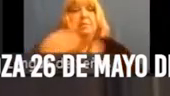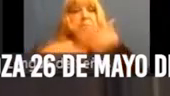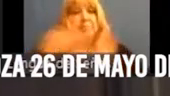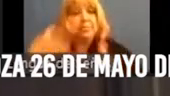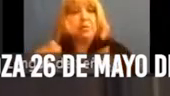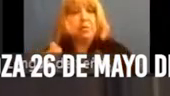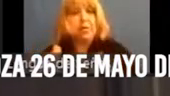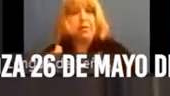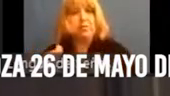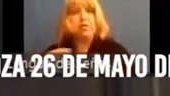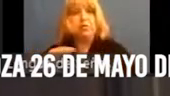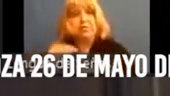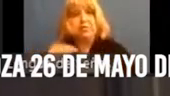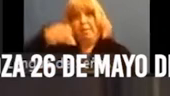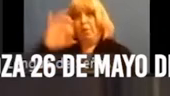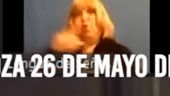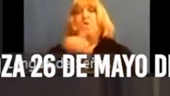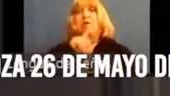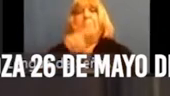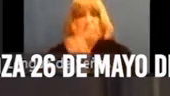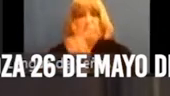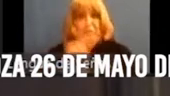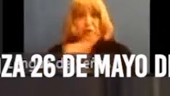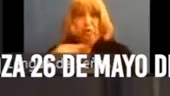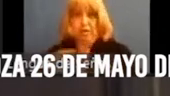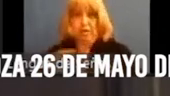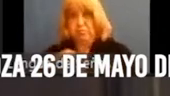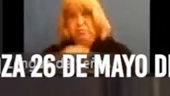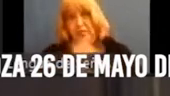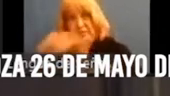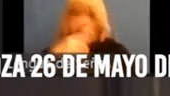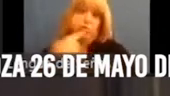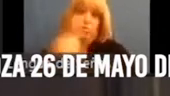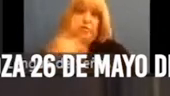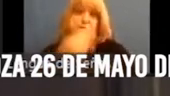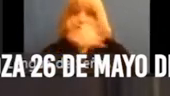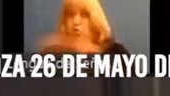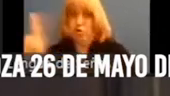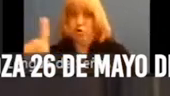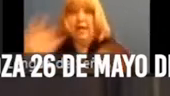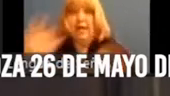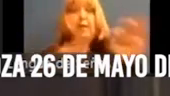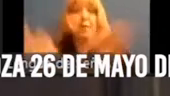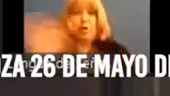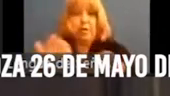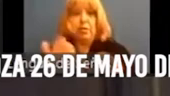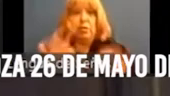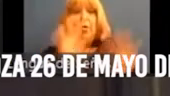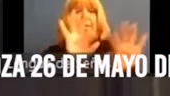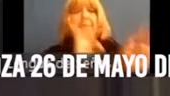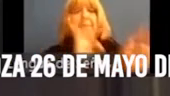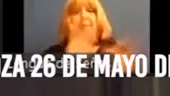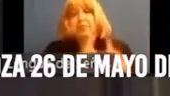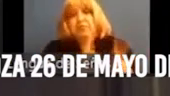eso Protectora Fuerza Política le va a decir no a este proyecto y recordarle a los mendocinos que los privilegios no se van a terminar